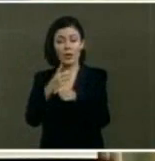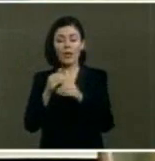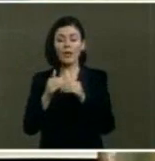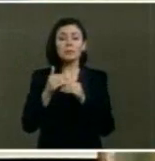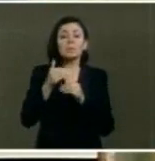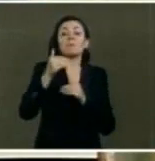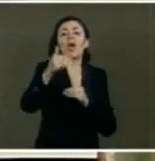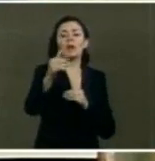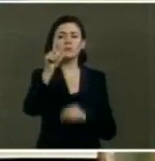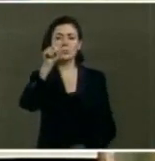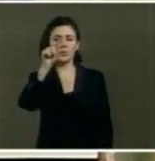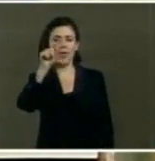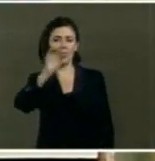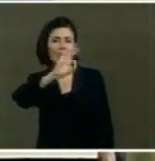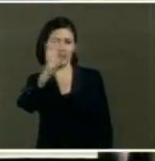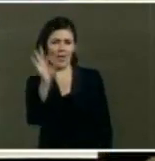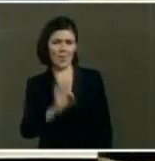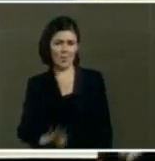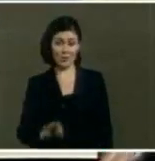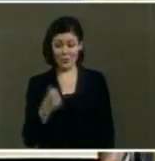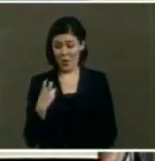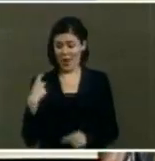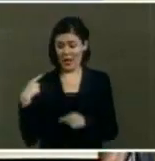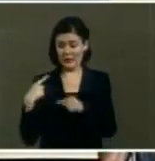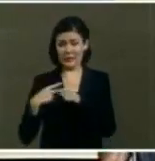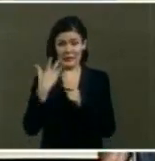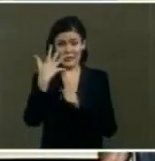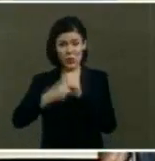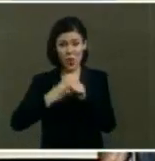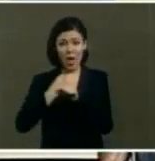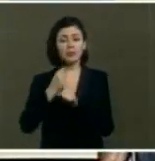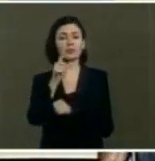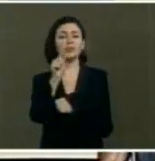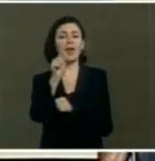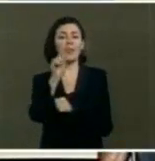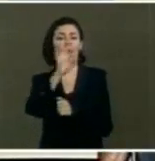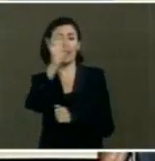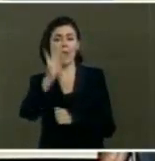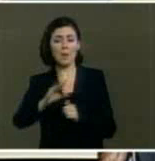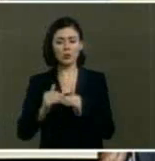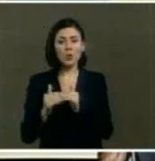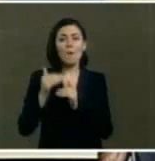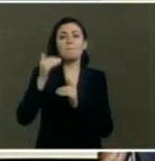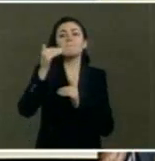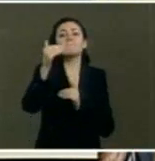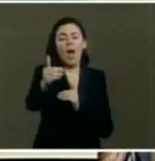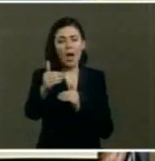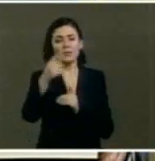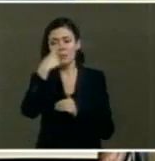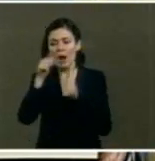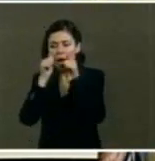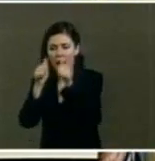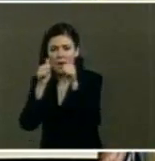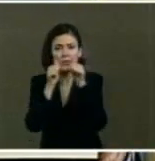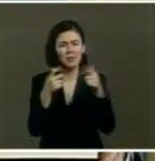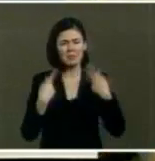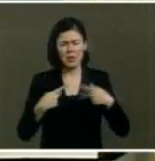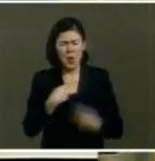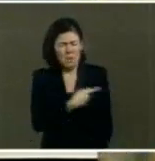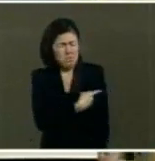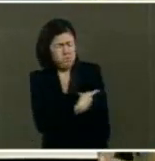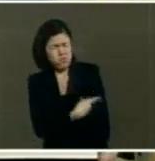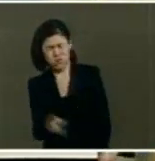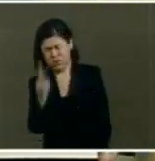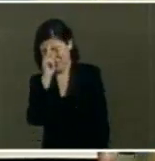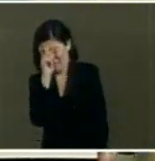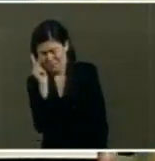en promedio en este sexenio, ayuda a la gente más pobre a atender sus necesidades más apremiantes.